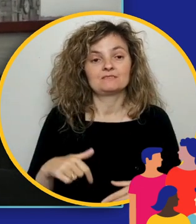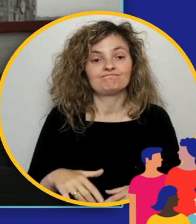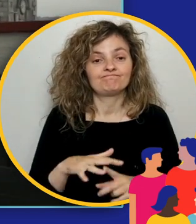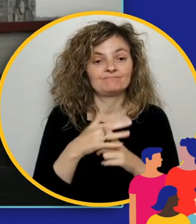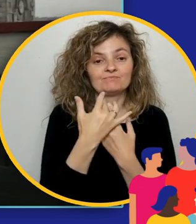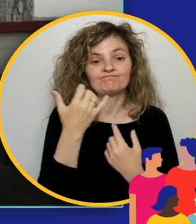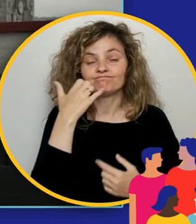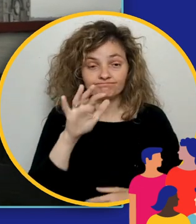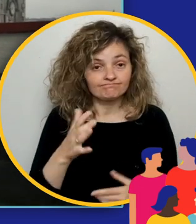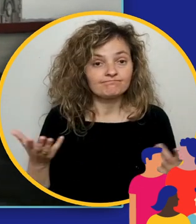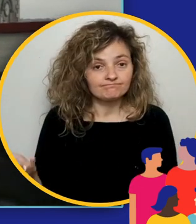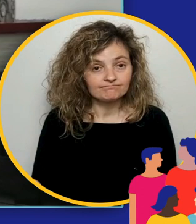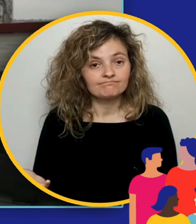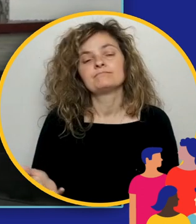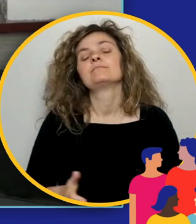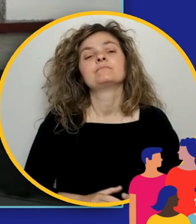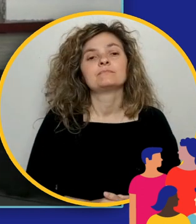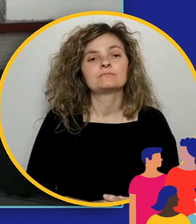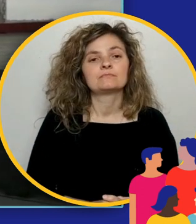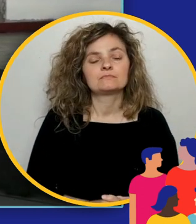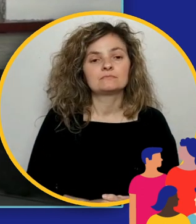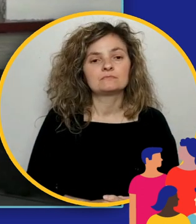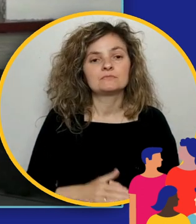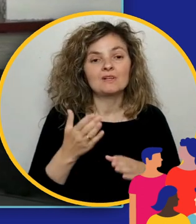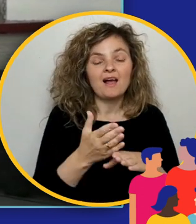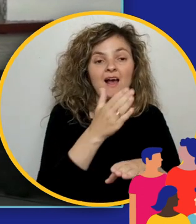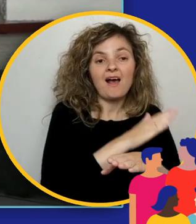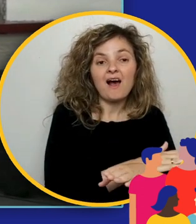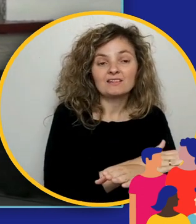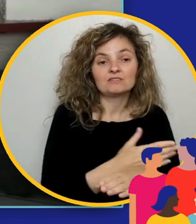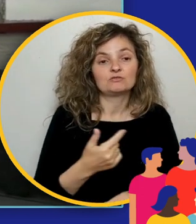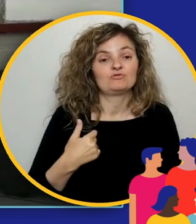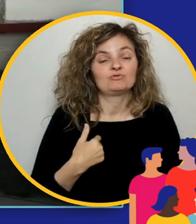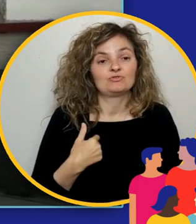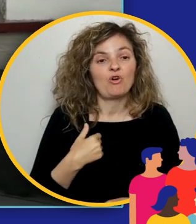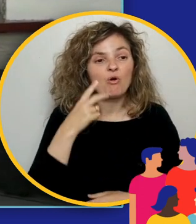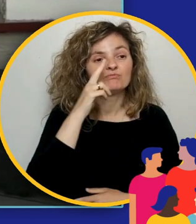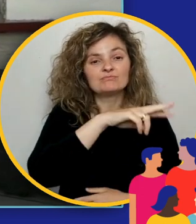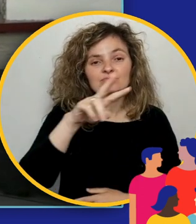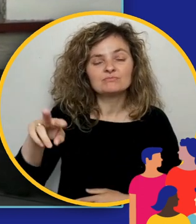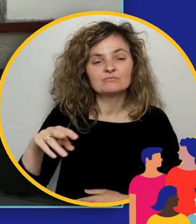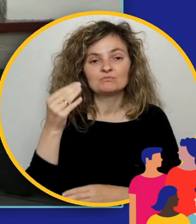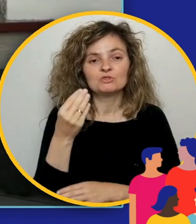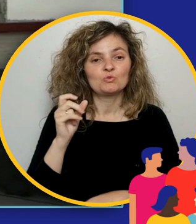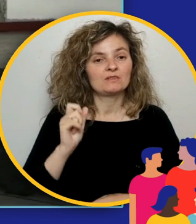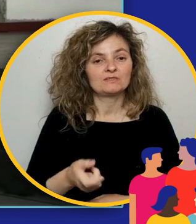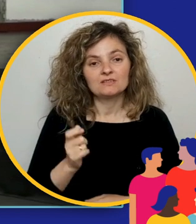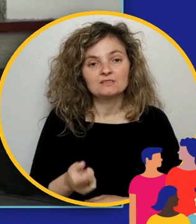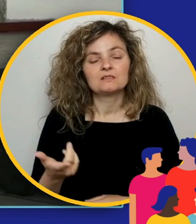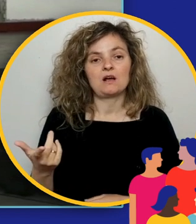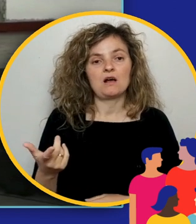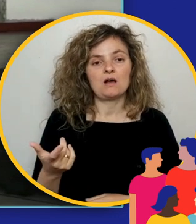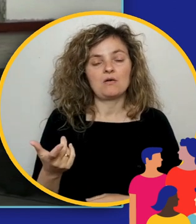pasando, estos tiempos anómalos, pues antes de suceder todo esto, visitaba el museo con